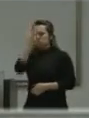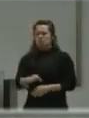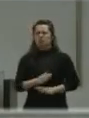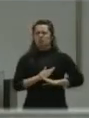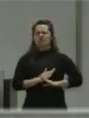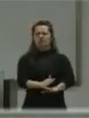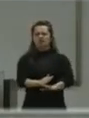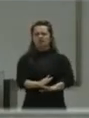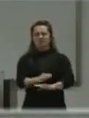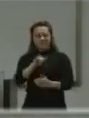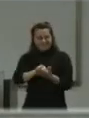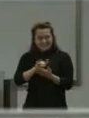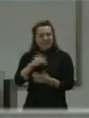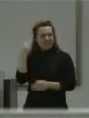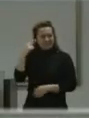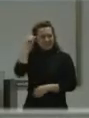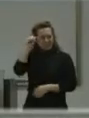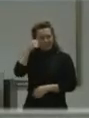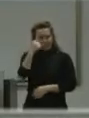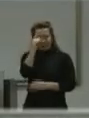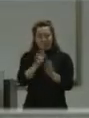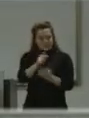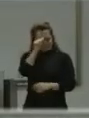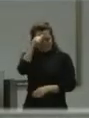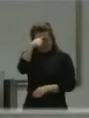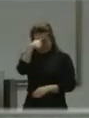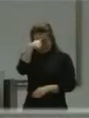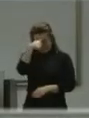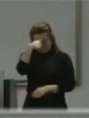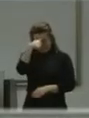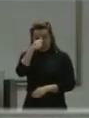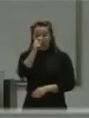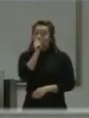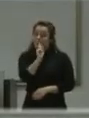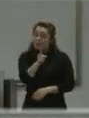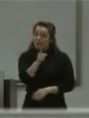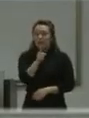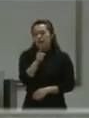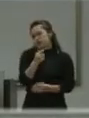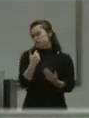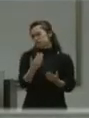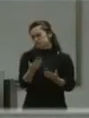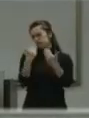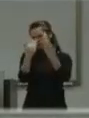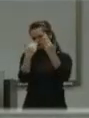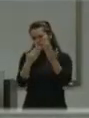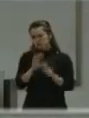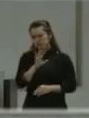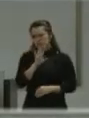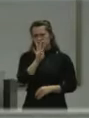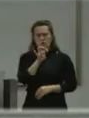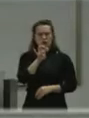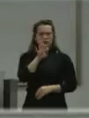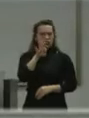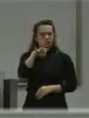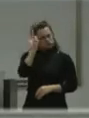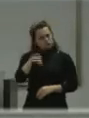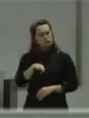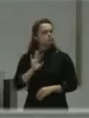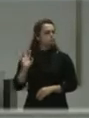lo mencionó la profe una vez pero pero que si son son muy importantes para evitar